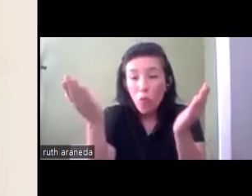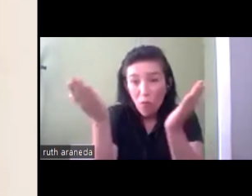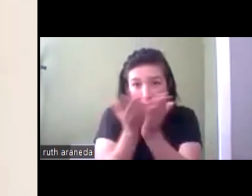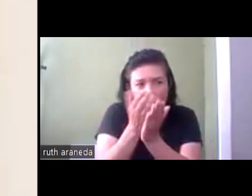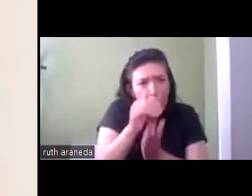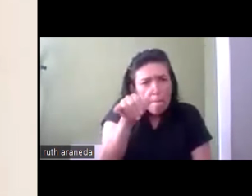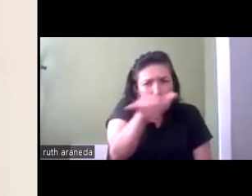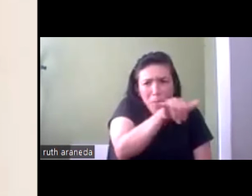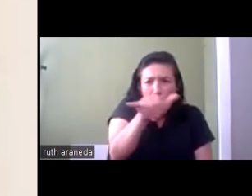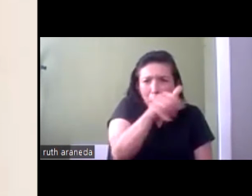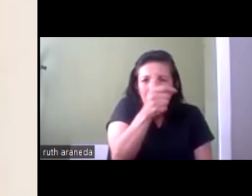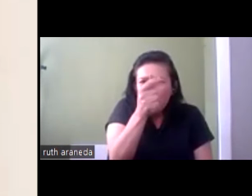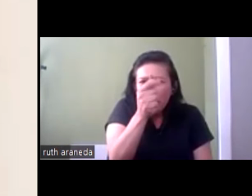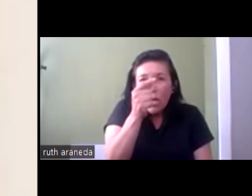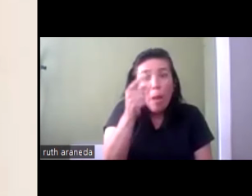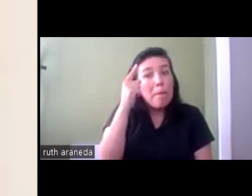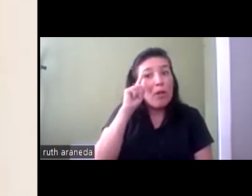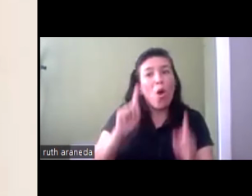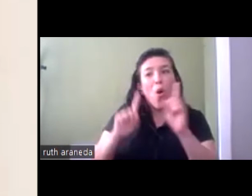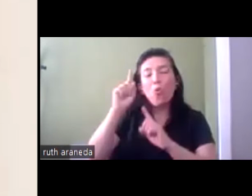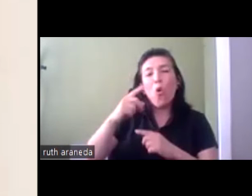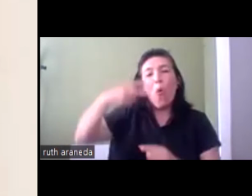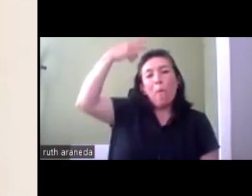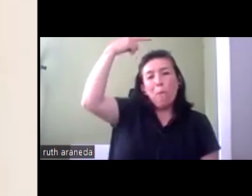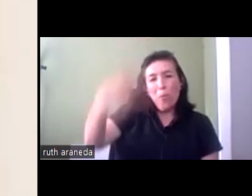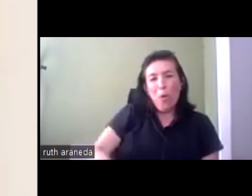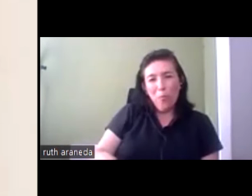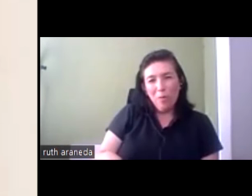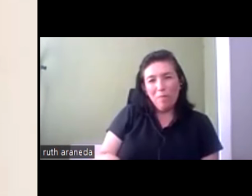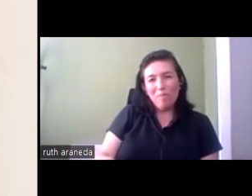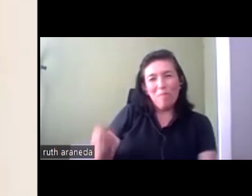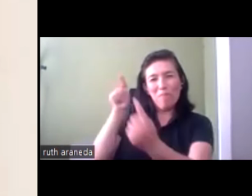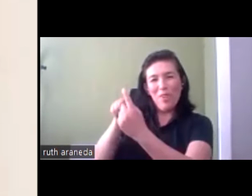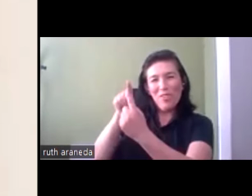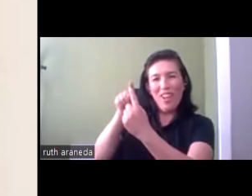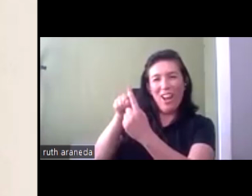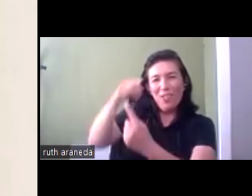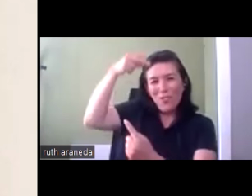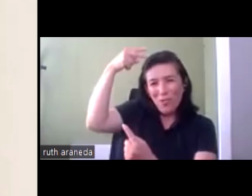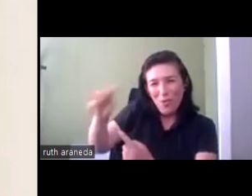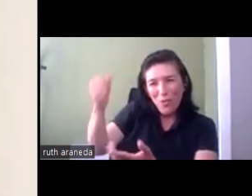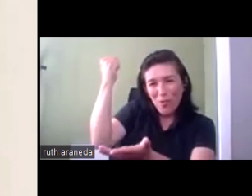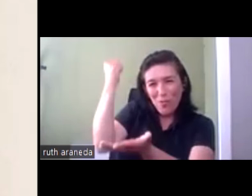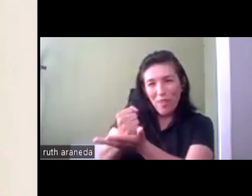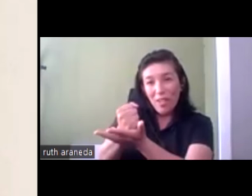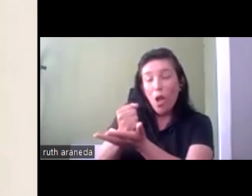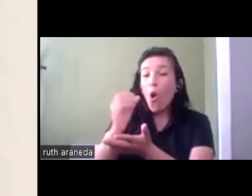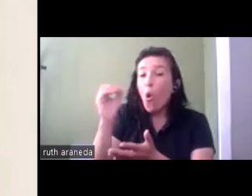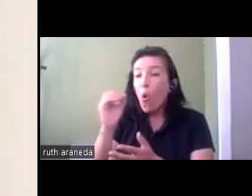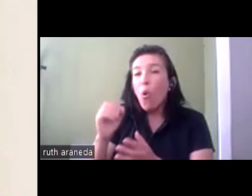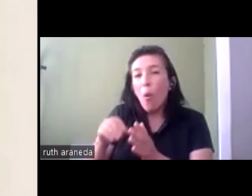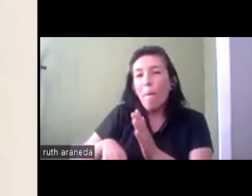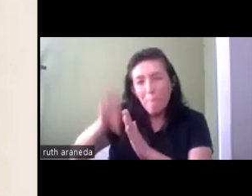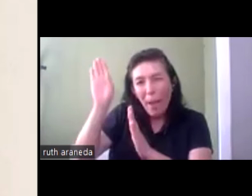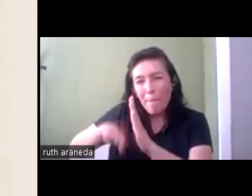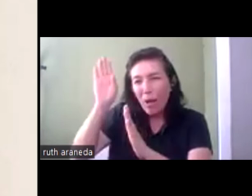zona, hay ciertos valles que tienen su propia producción de diseños o patrones decorativos y o mayor frecuencias de uno, menor frecuencias